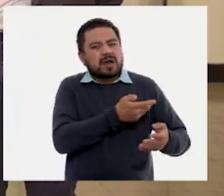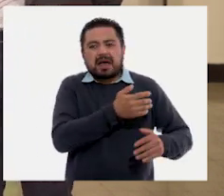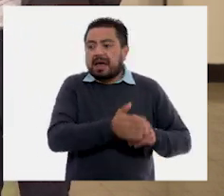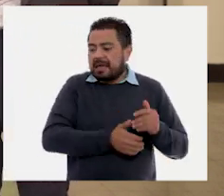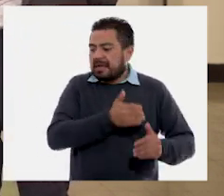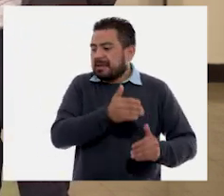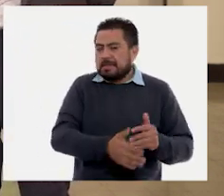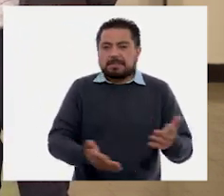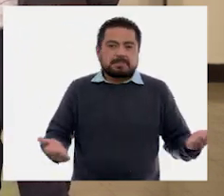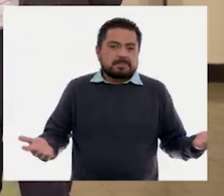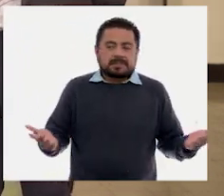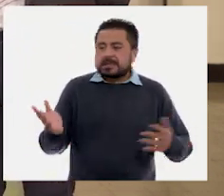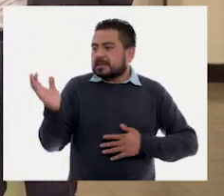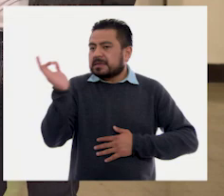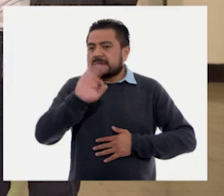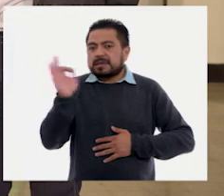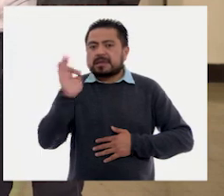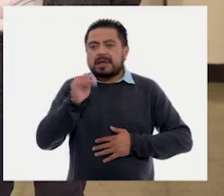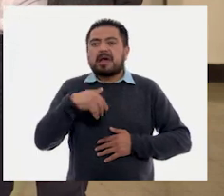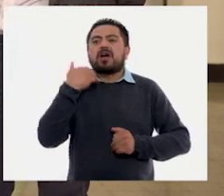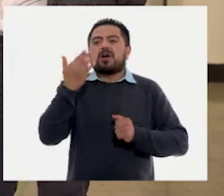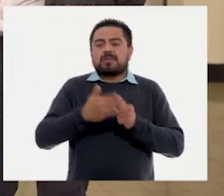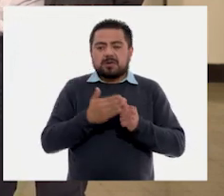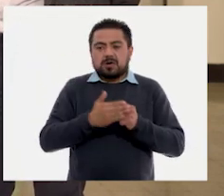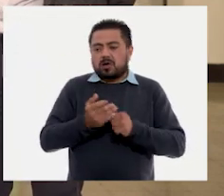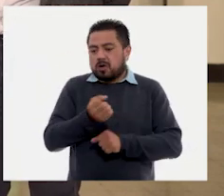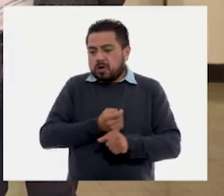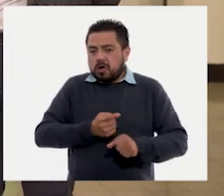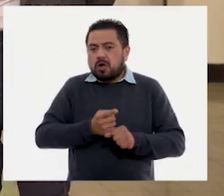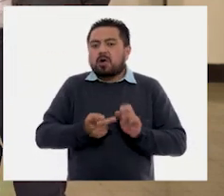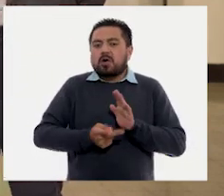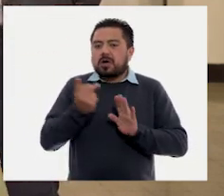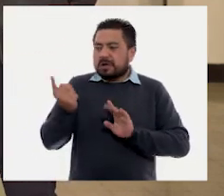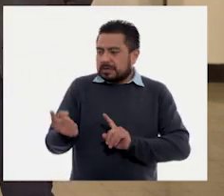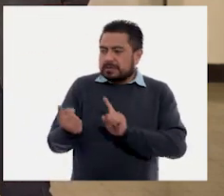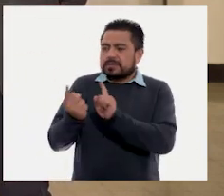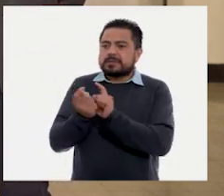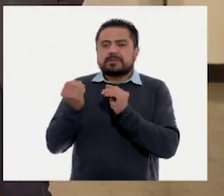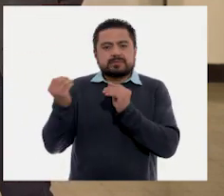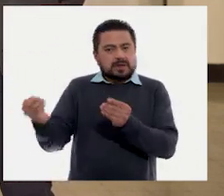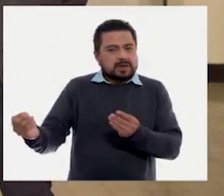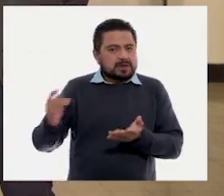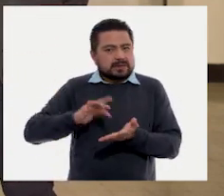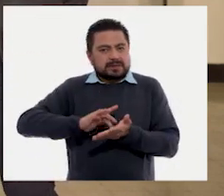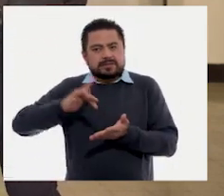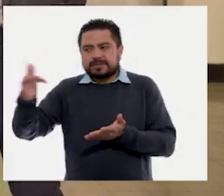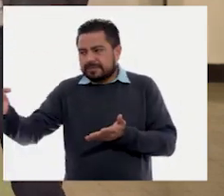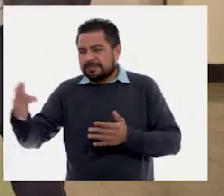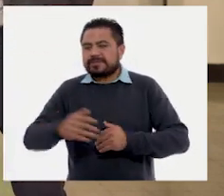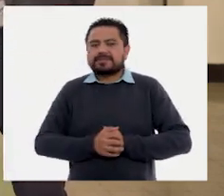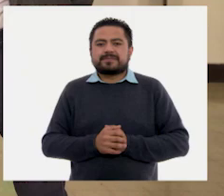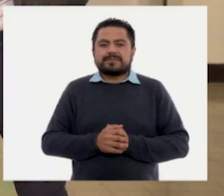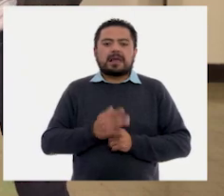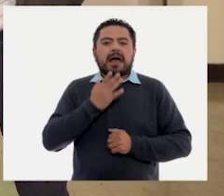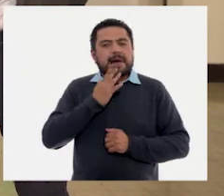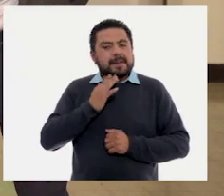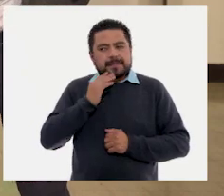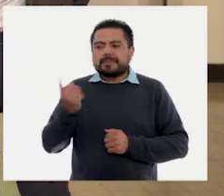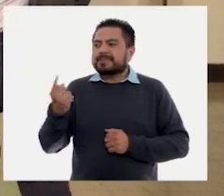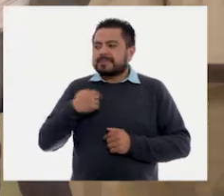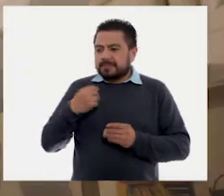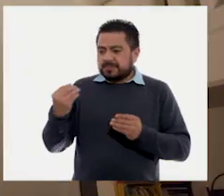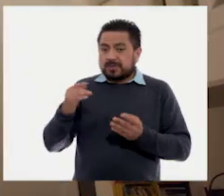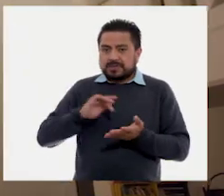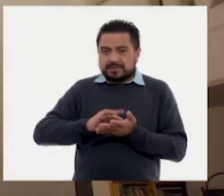acabó. A lo mejor tendremos otra oportunidad. Seguro que sí. Te agradezco muchísimo. Al contrario. Eres muy amable,